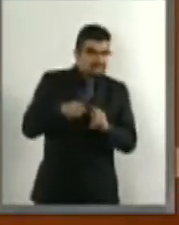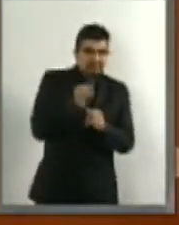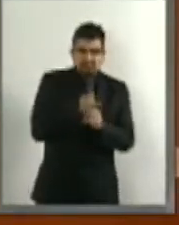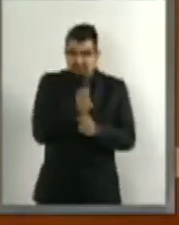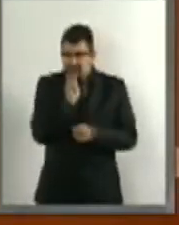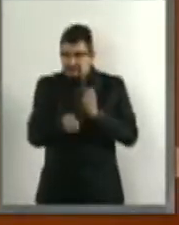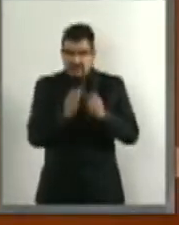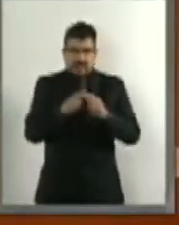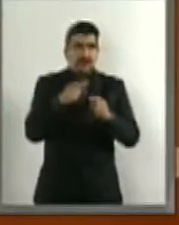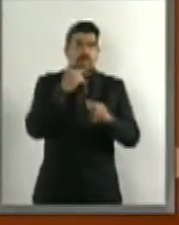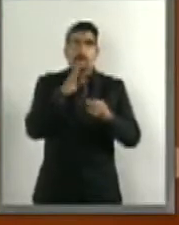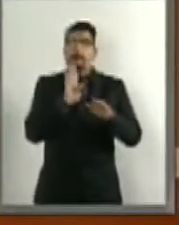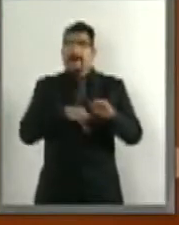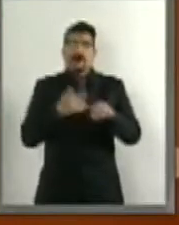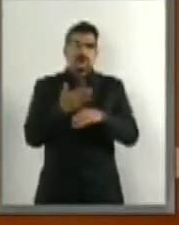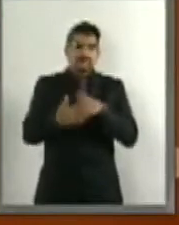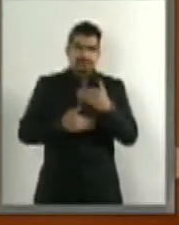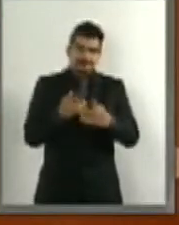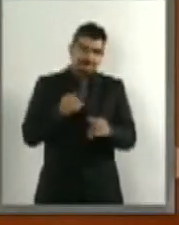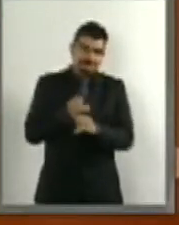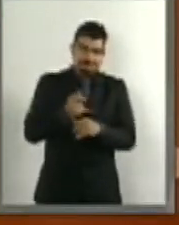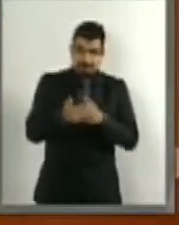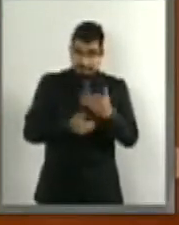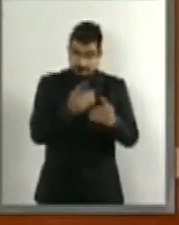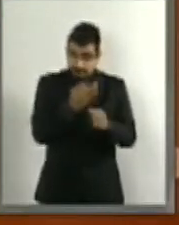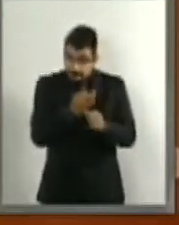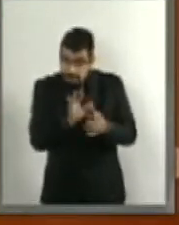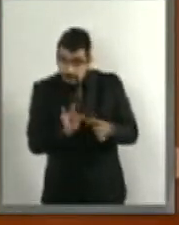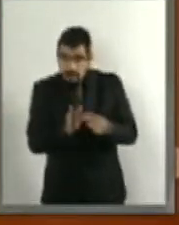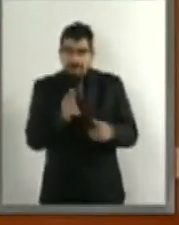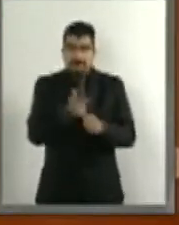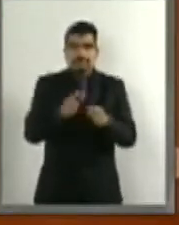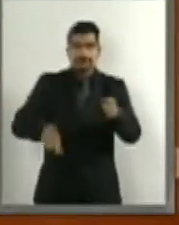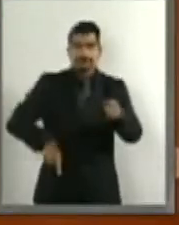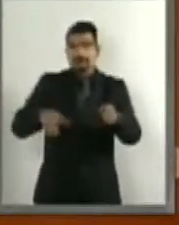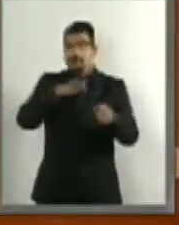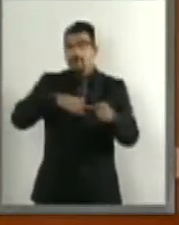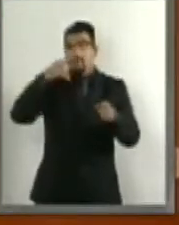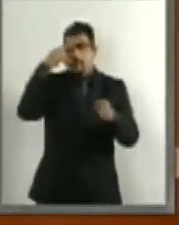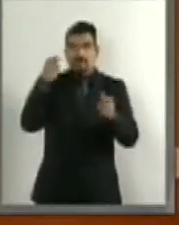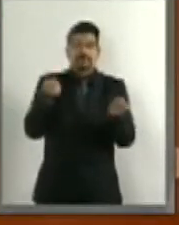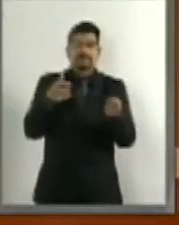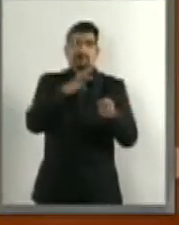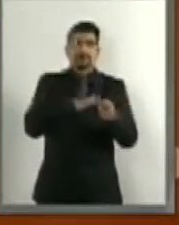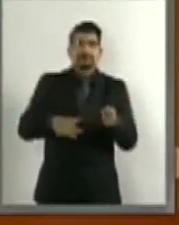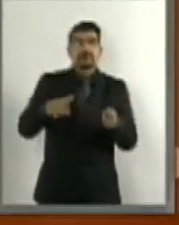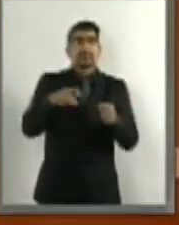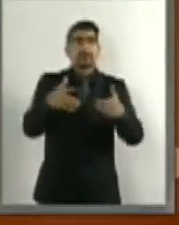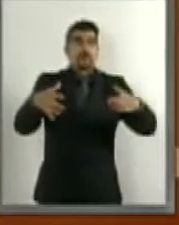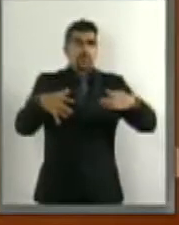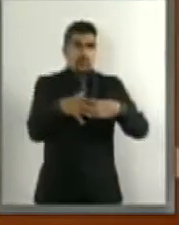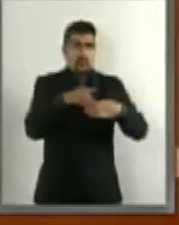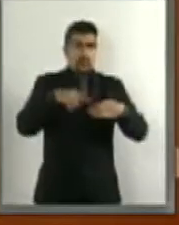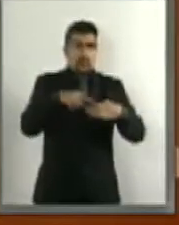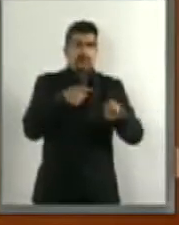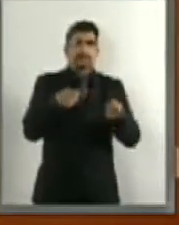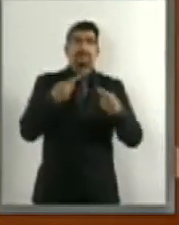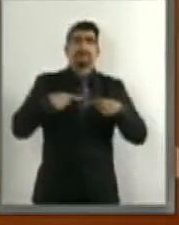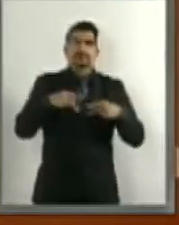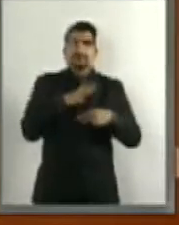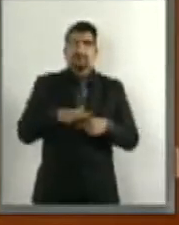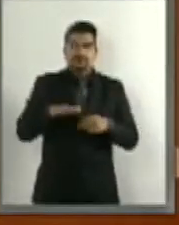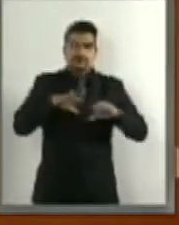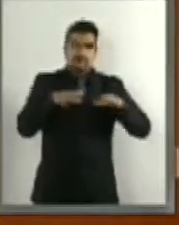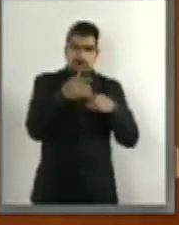delitos. El sistema adopta un modelo de gobernanza en el cual un grupo de ciudadanos integra en el Comité de